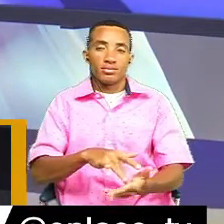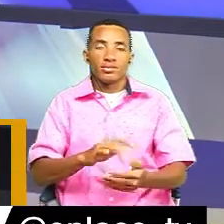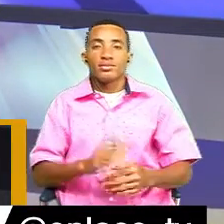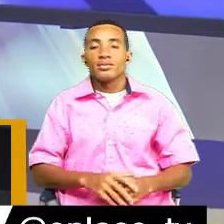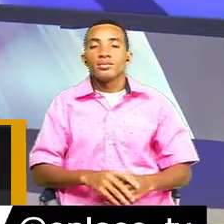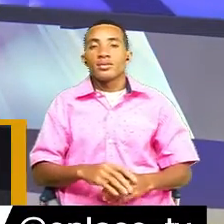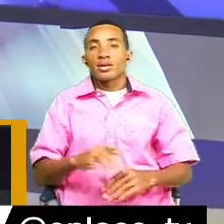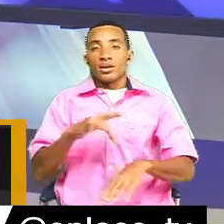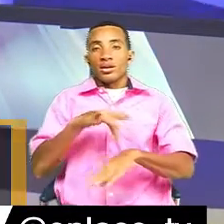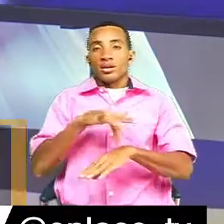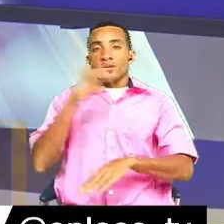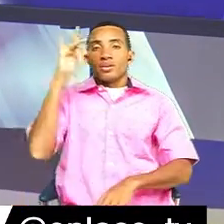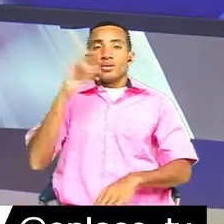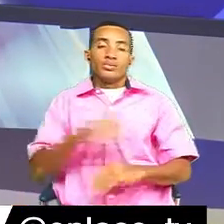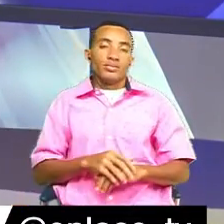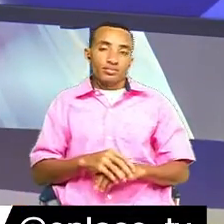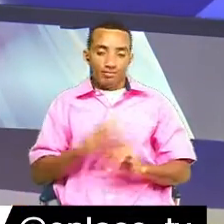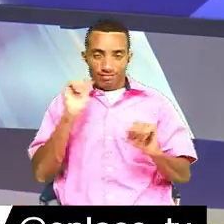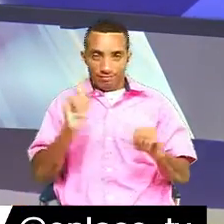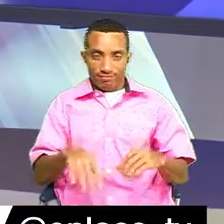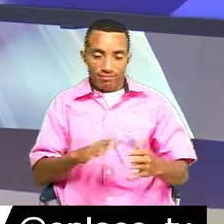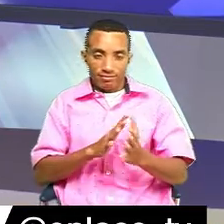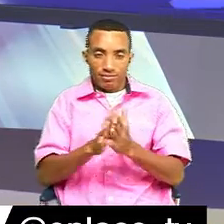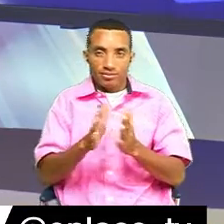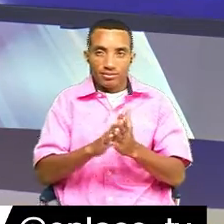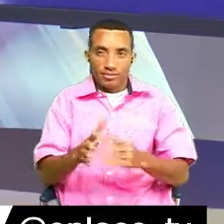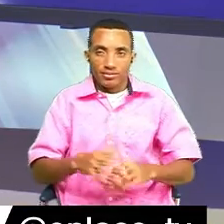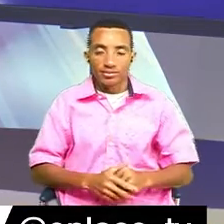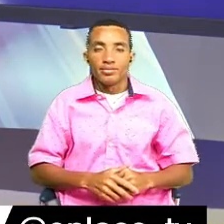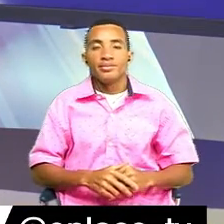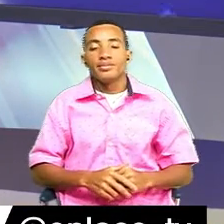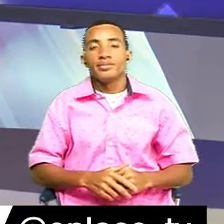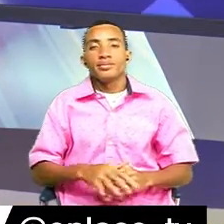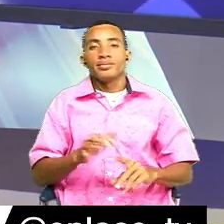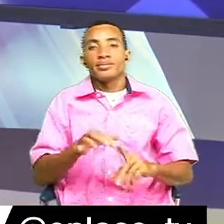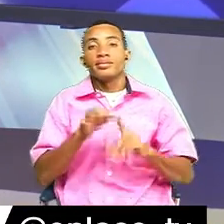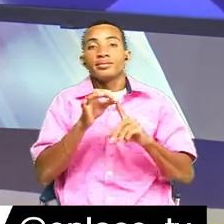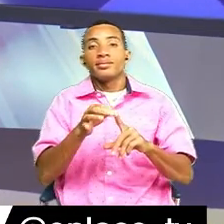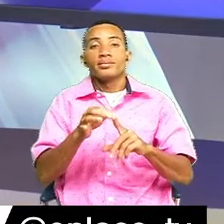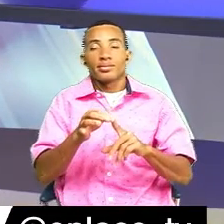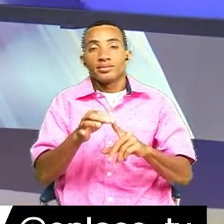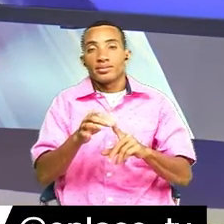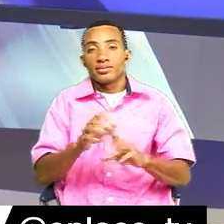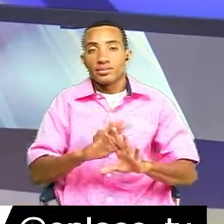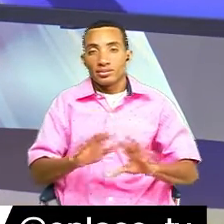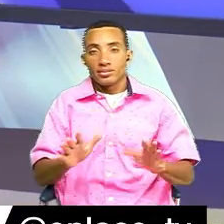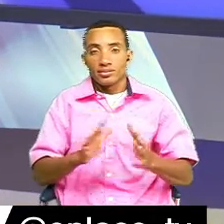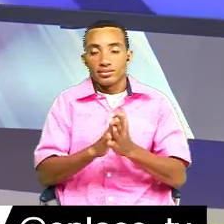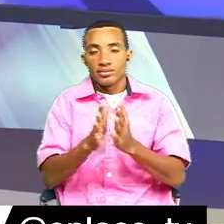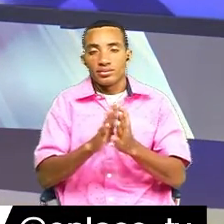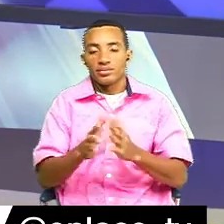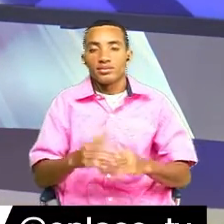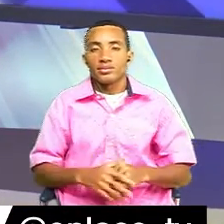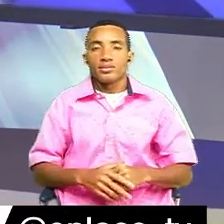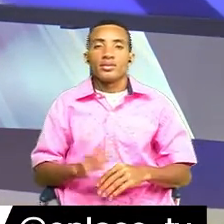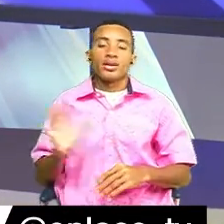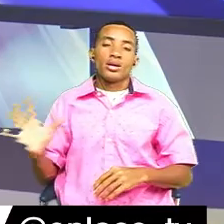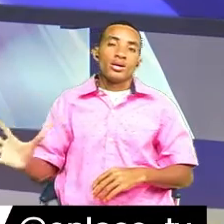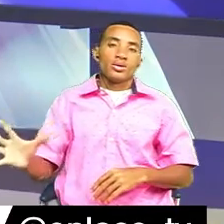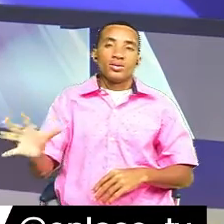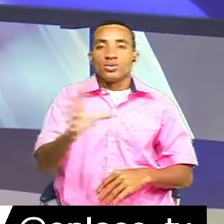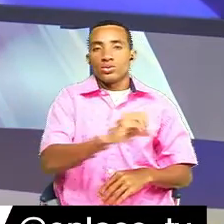muy temprano, por supuesto, disfrutando de la Eucaristía y luego de este momento especial como familia María Auxiliadora. Y la invitación está abierta a toda Barranca Bermeja